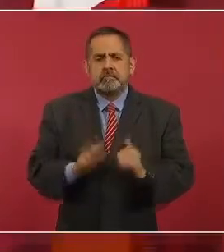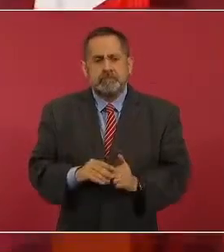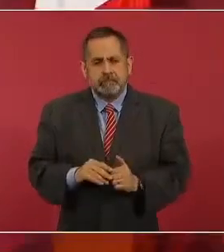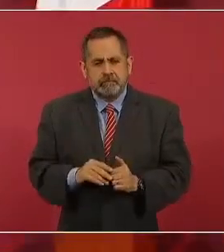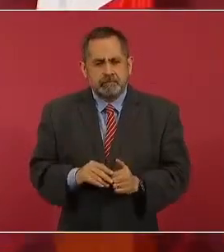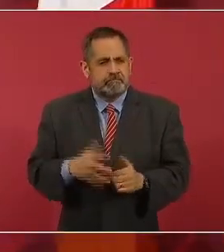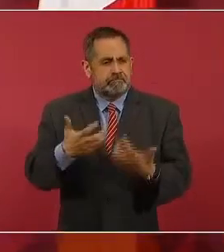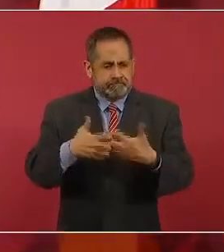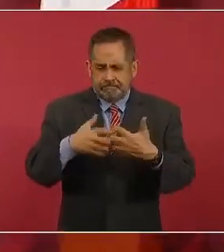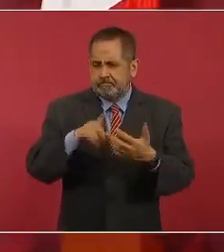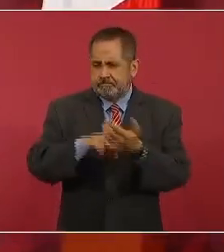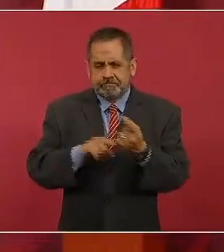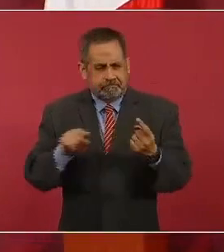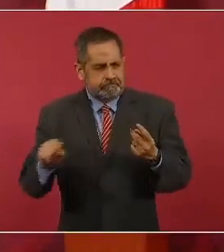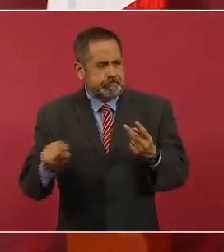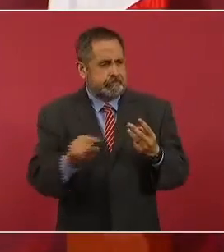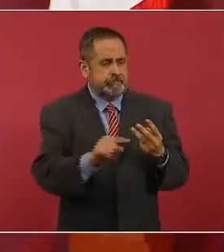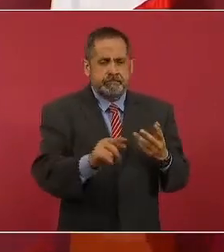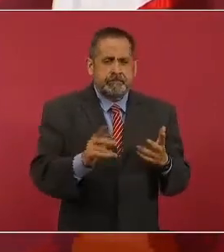refinerías